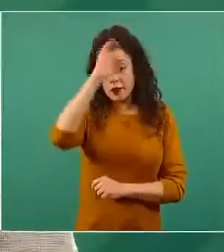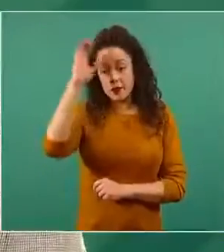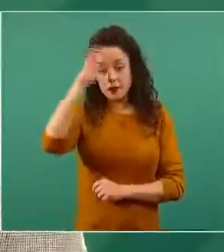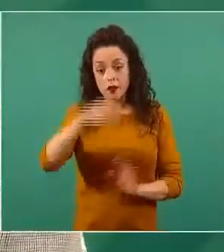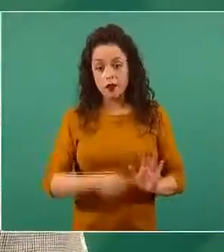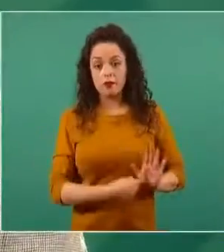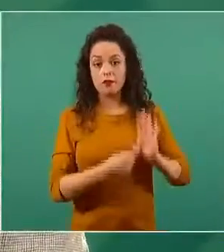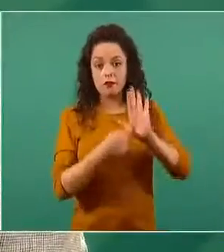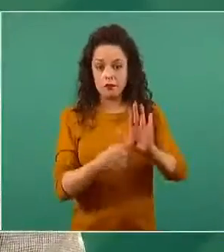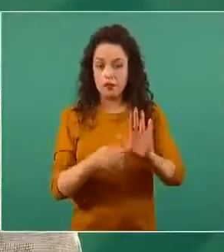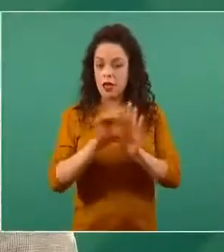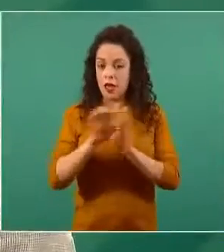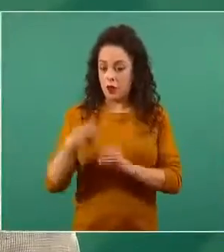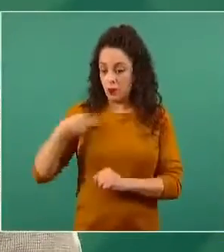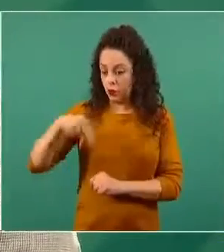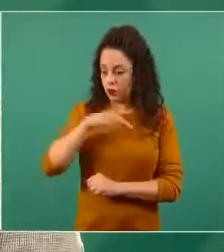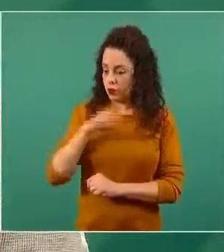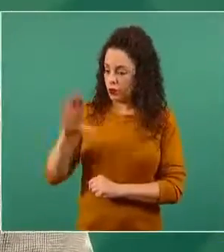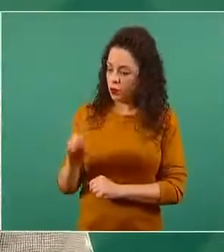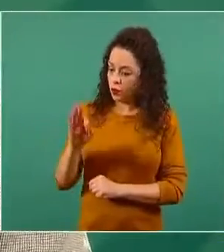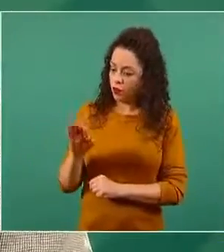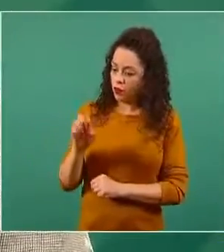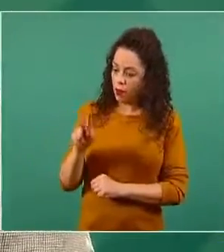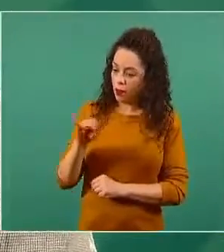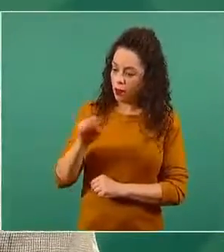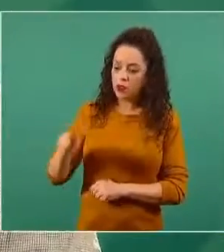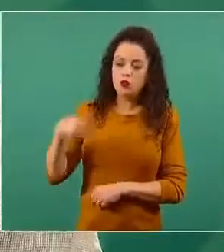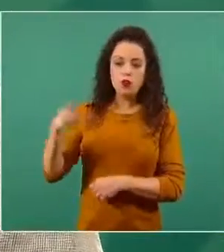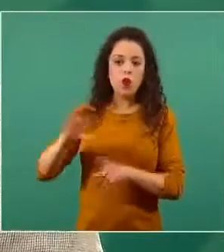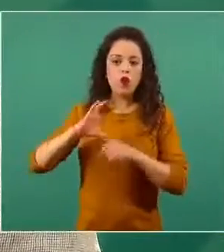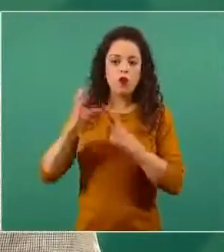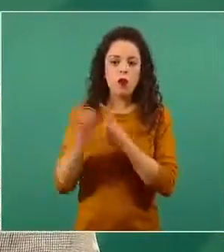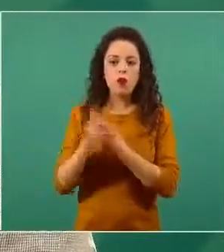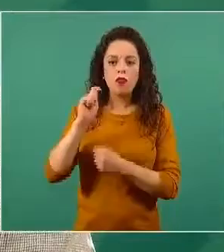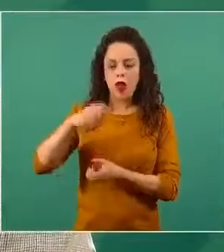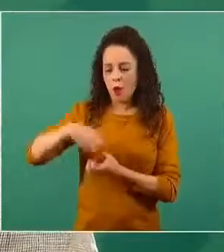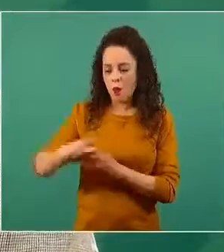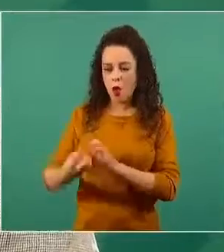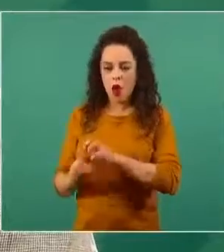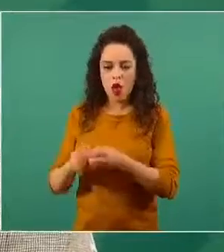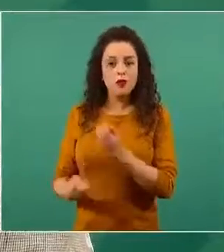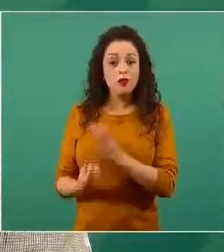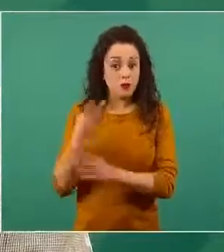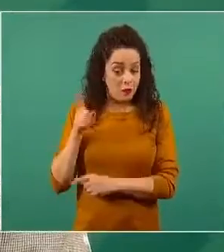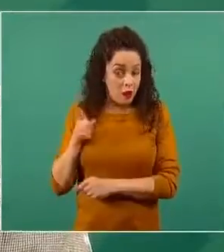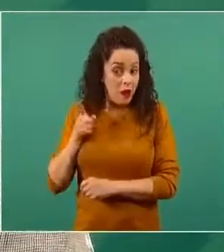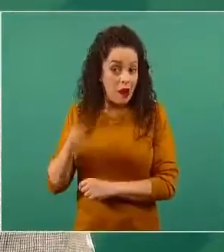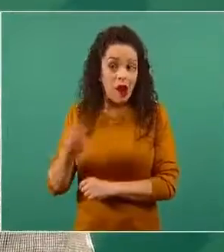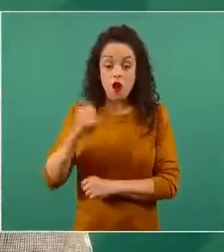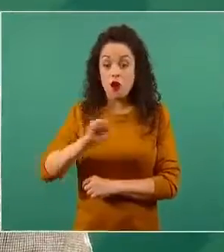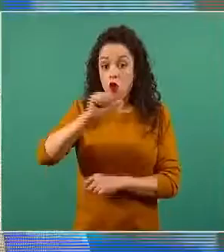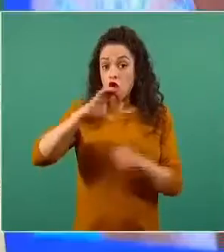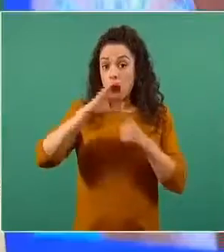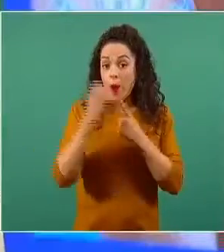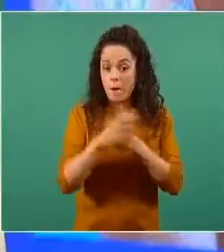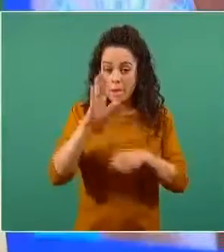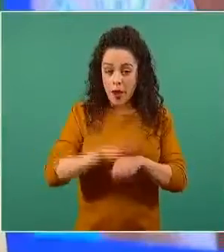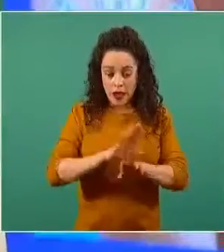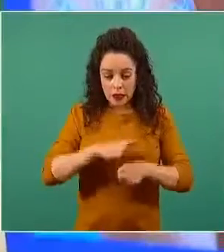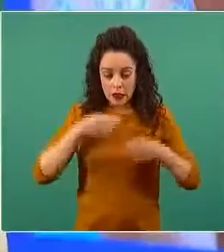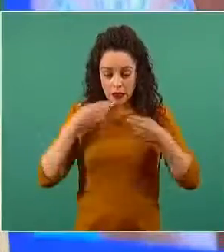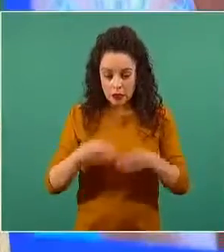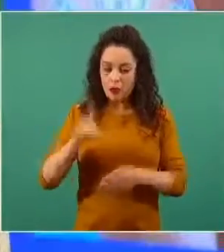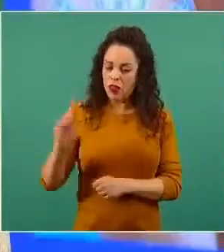procedemos. COFEPRIS, en nuestro caso, tiene su comité de moléculas nuevas. Nosotros tenemos además un comité específico,